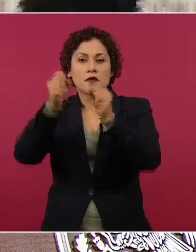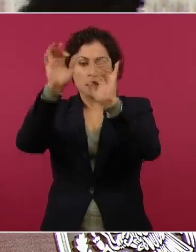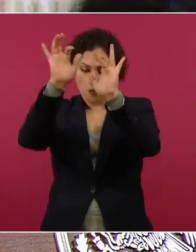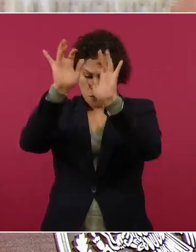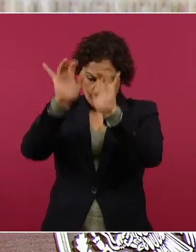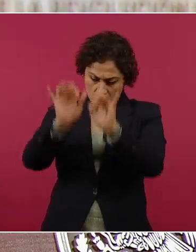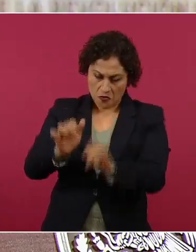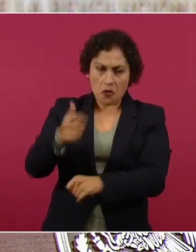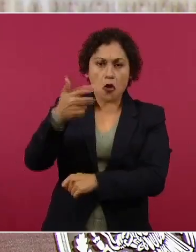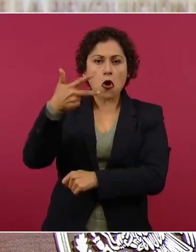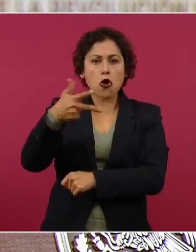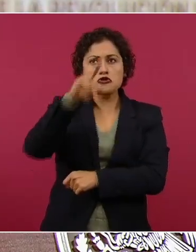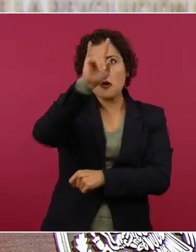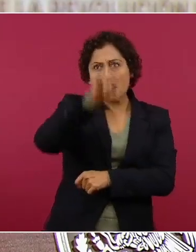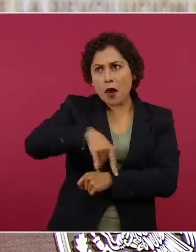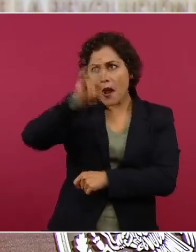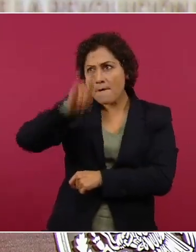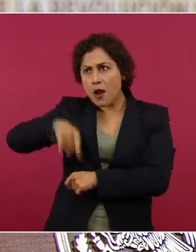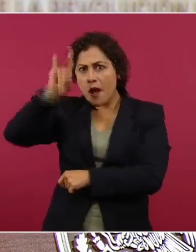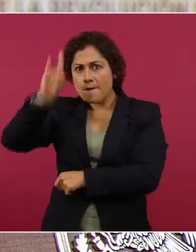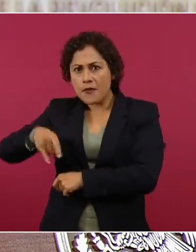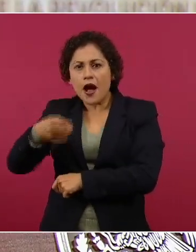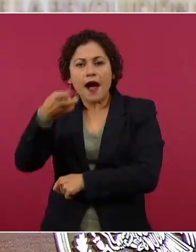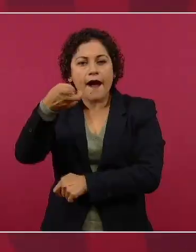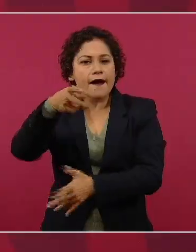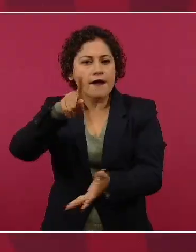en ese pasquín inmundo,